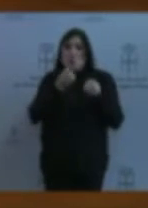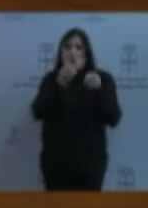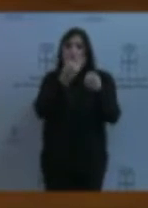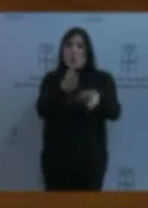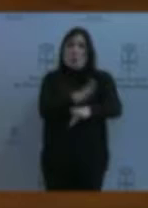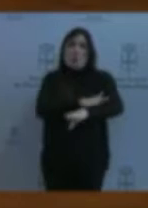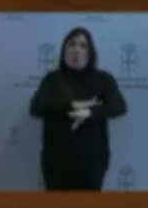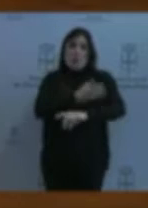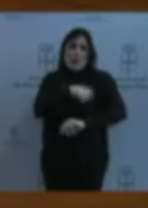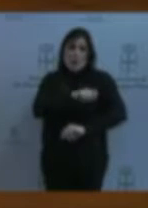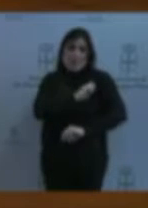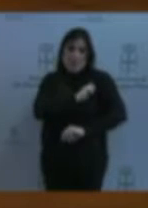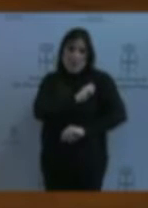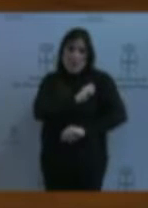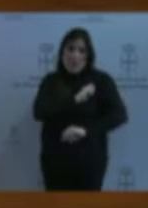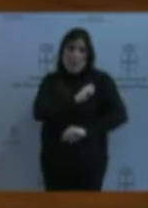Gobierno de Asturias,